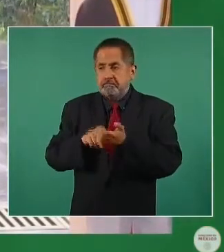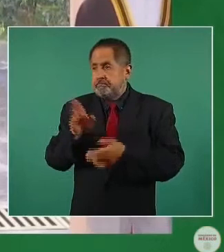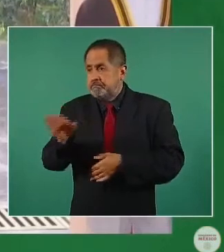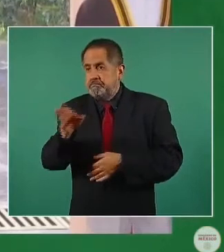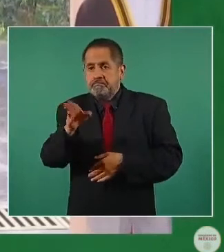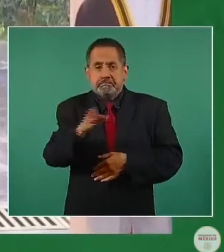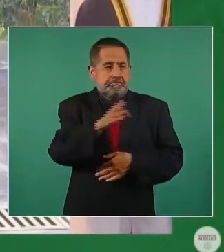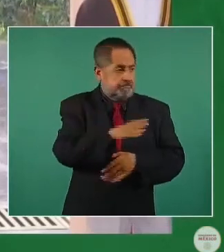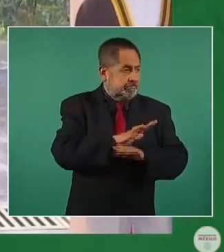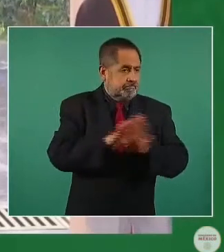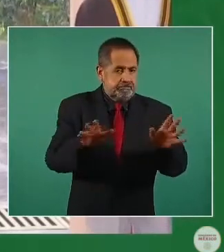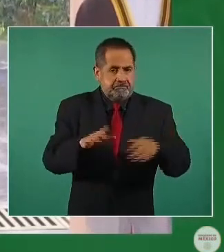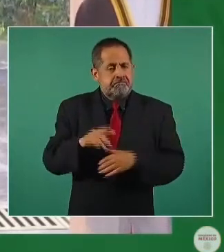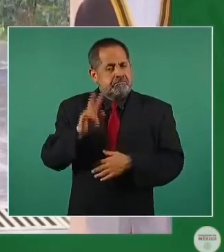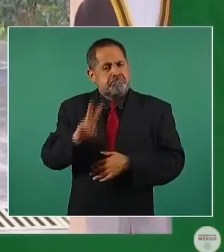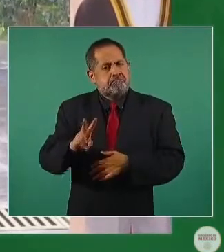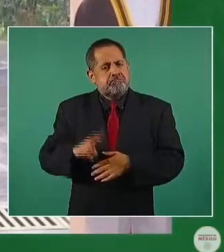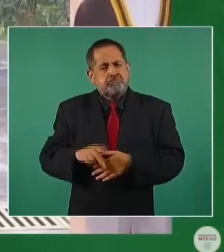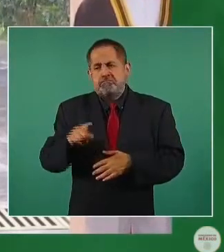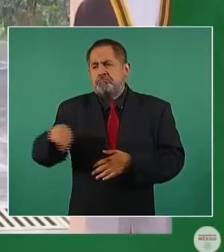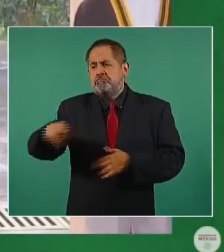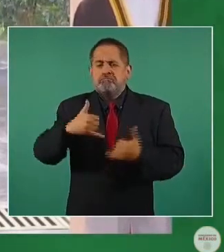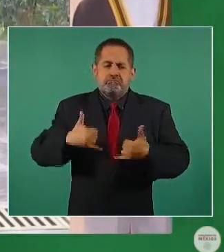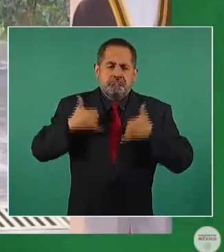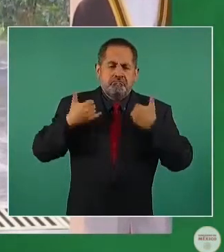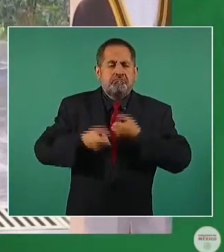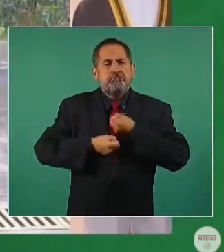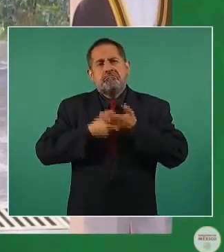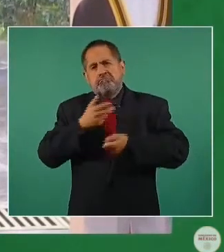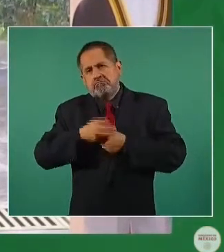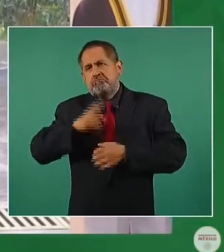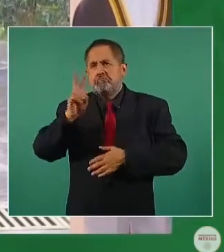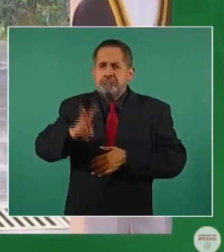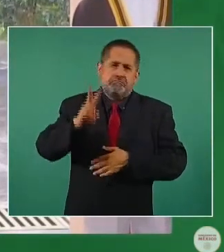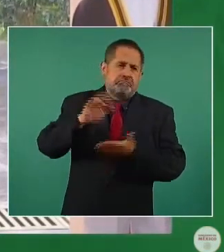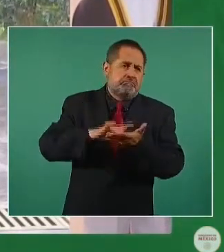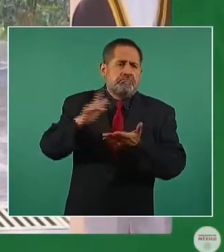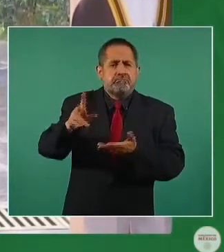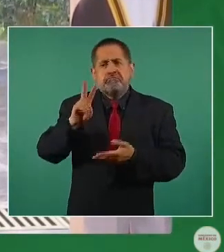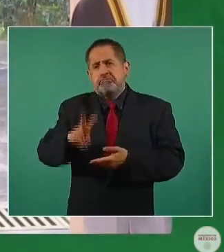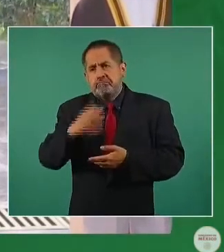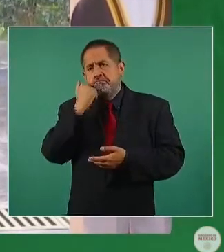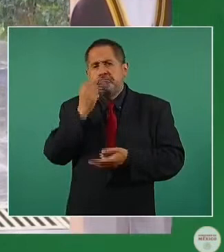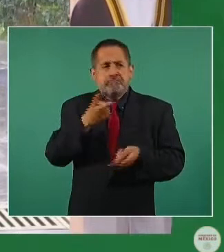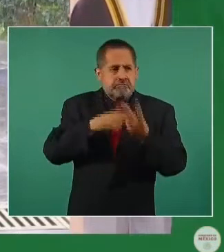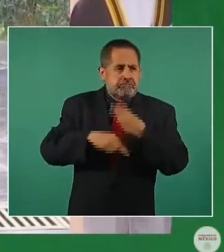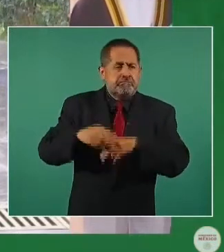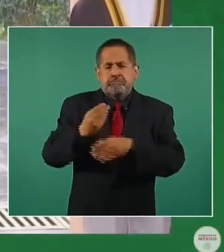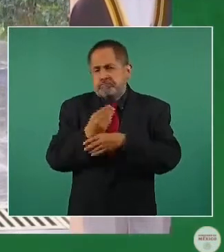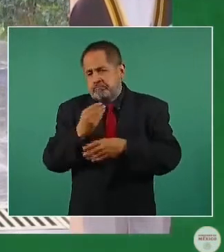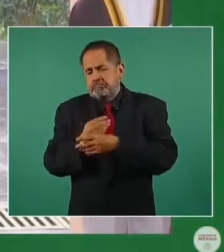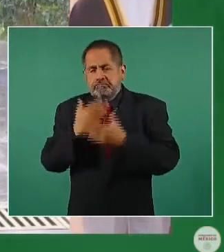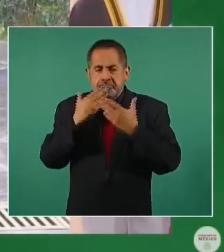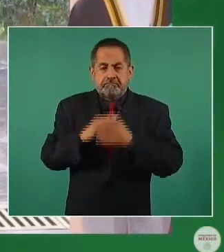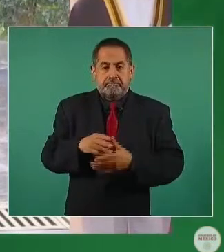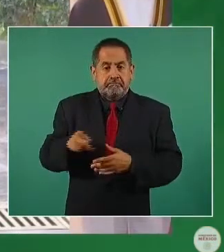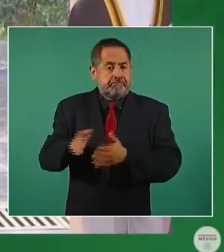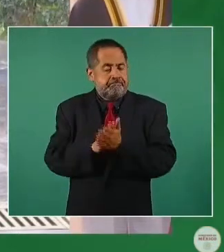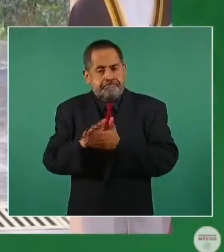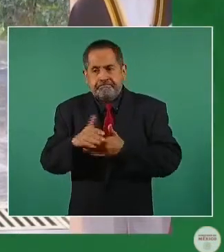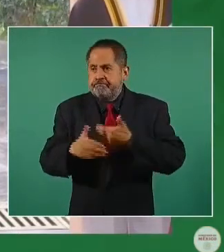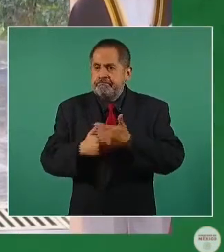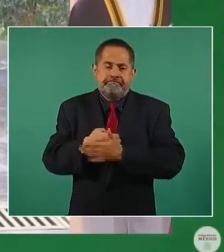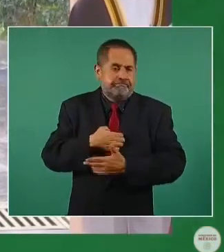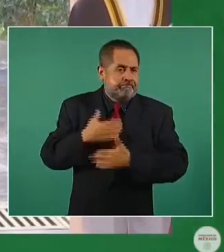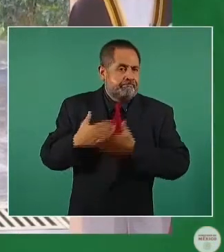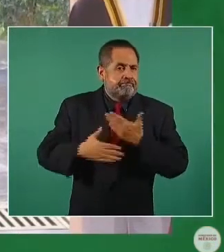mucho gusto escuchar a los jóvenes expresando que ya necesitaban estar aquí en clases, que vienen con todos los deseos y el